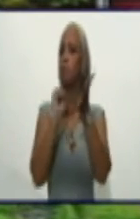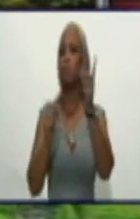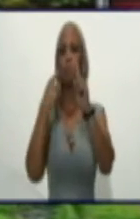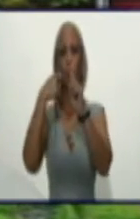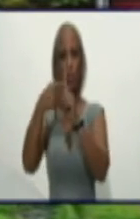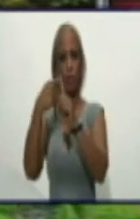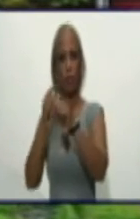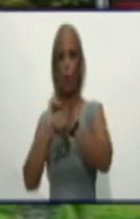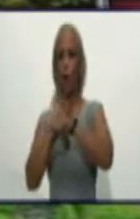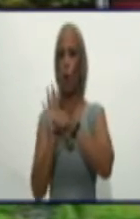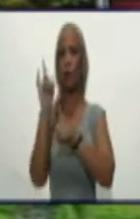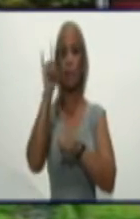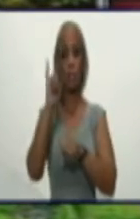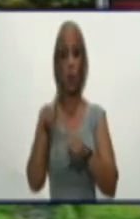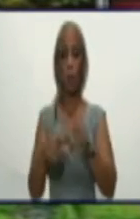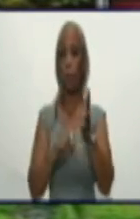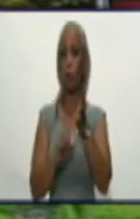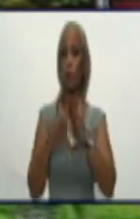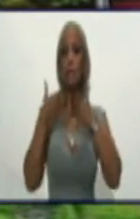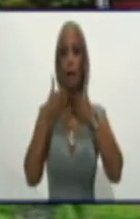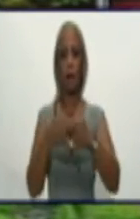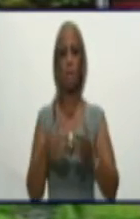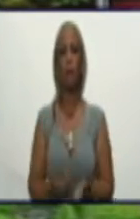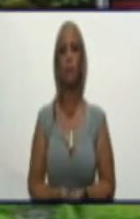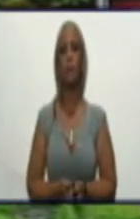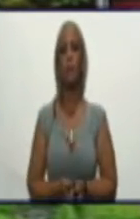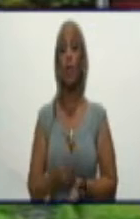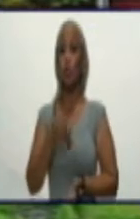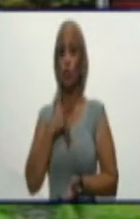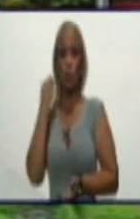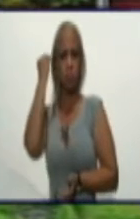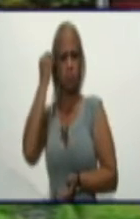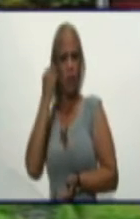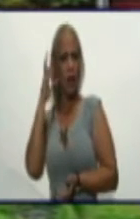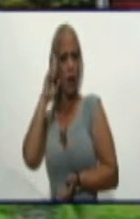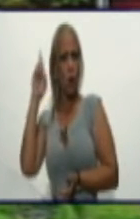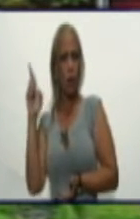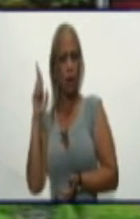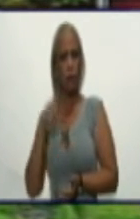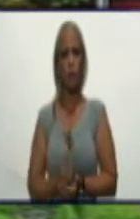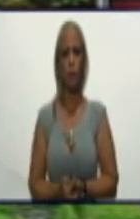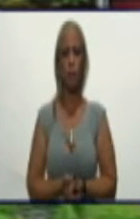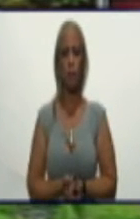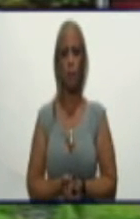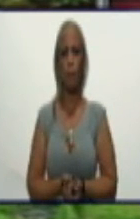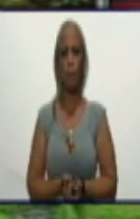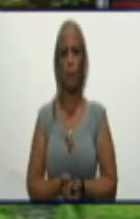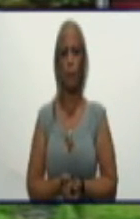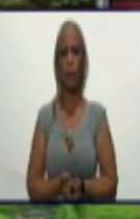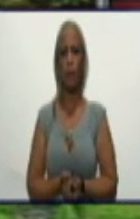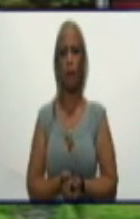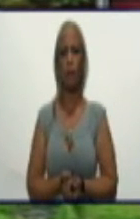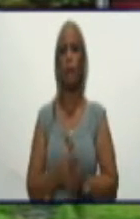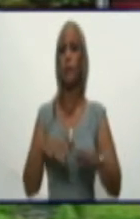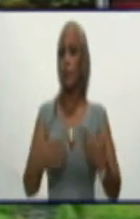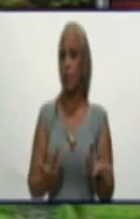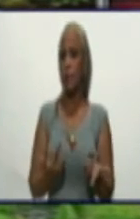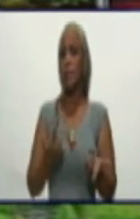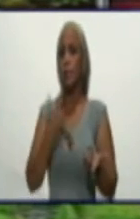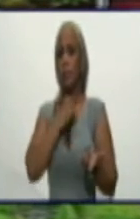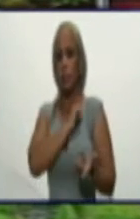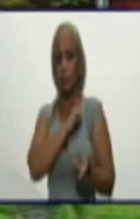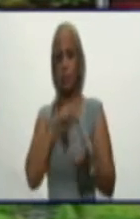COVID-19 en Granma. Yo estaba recordando y me atrevo a hacer una especie